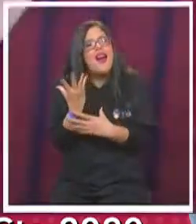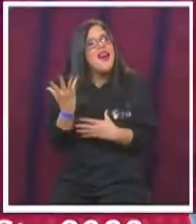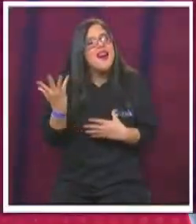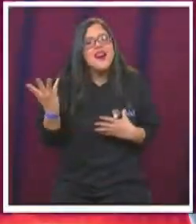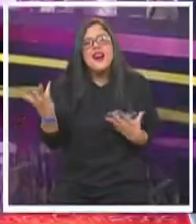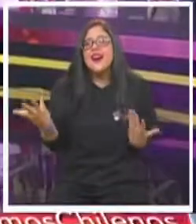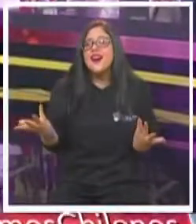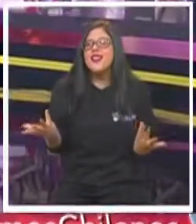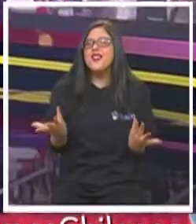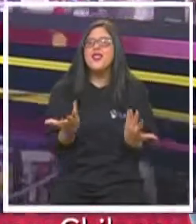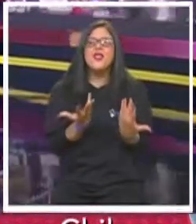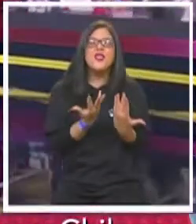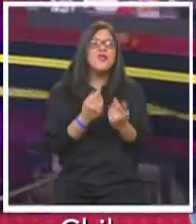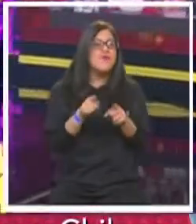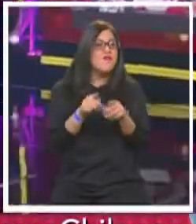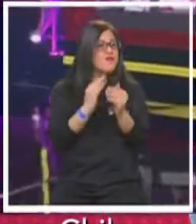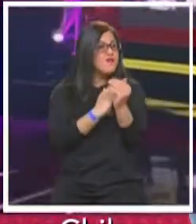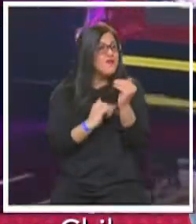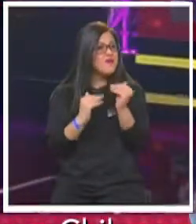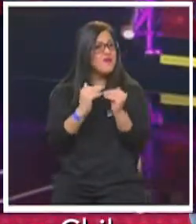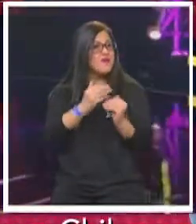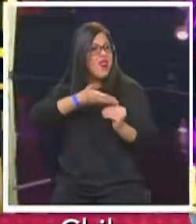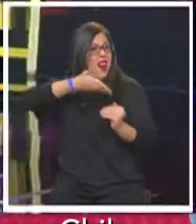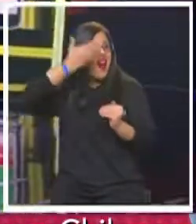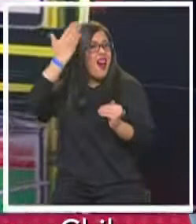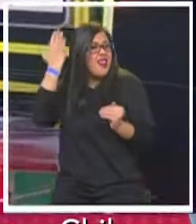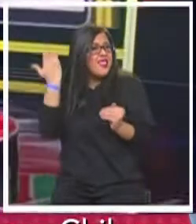aprender. Nada volverá a ser como